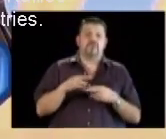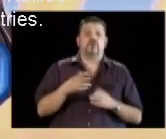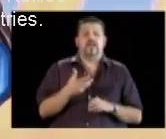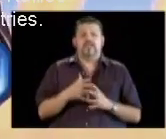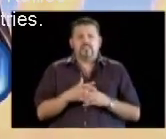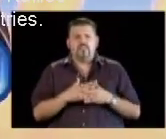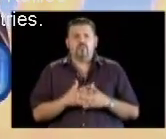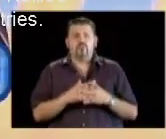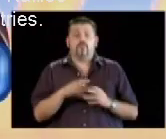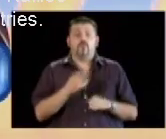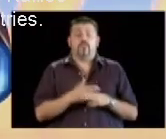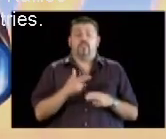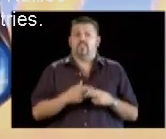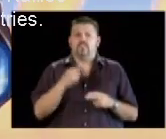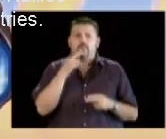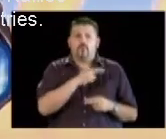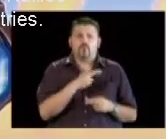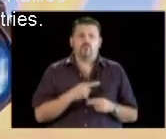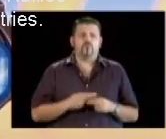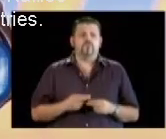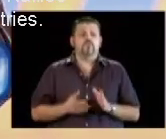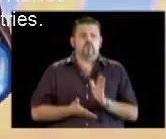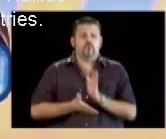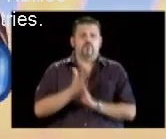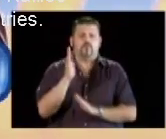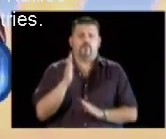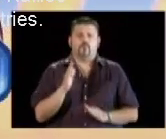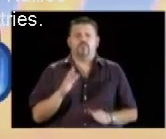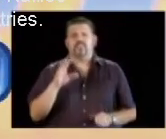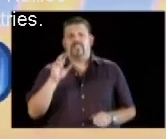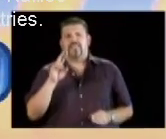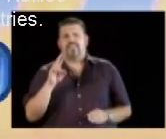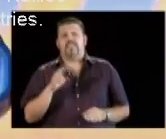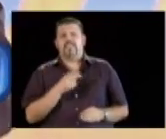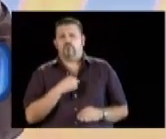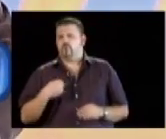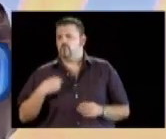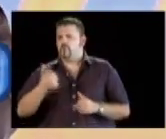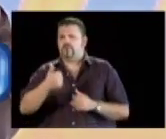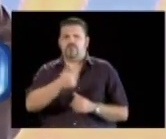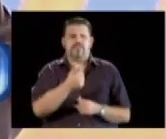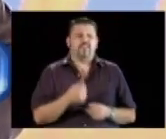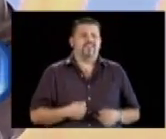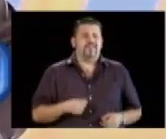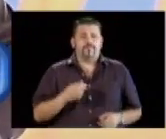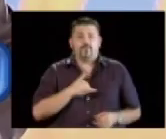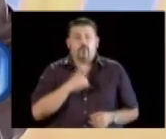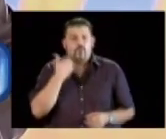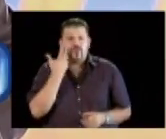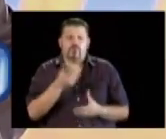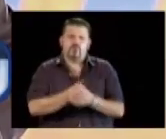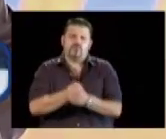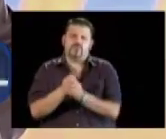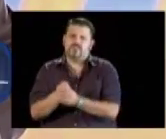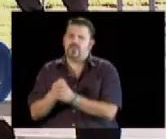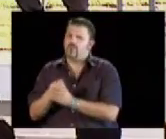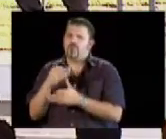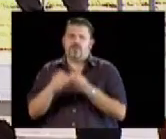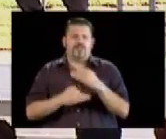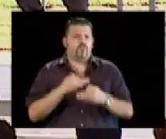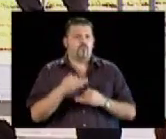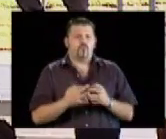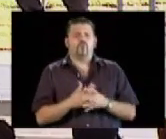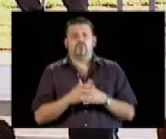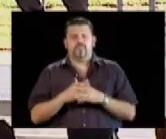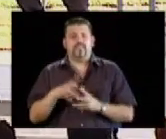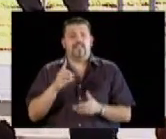en los rallies de verano y nos quedamos con el resto de los países. Un saludo a todo Estados Unidos desde aquí, de Ciudad